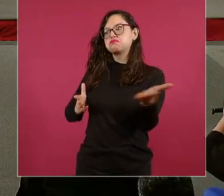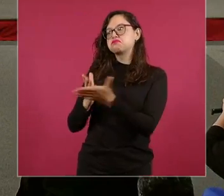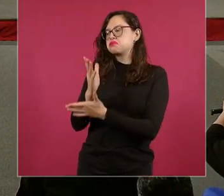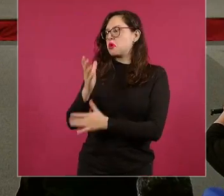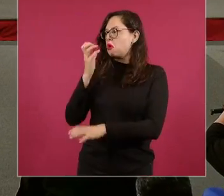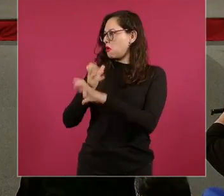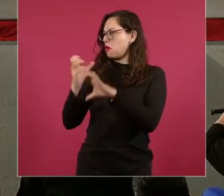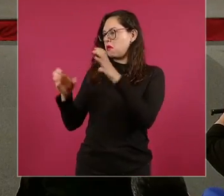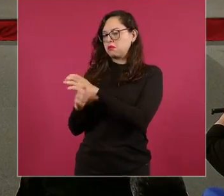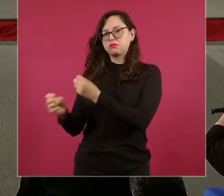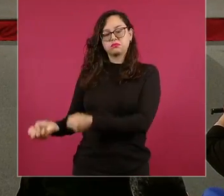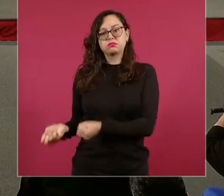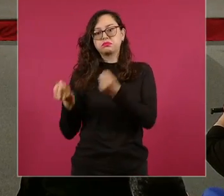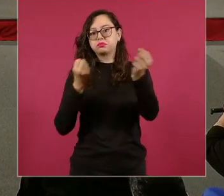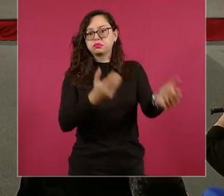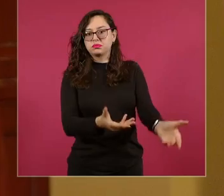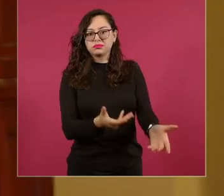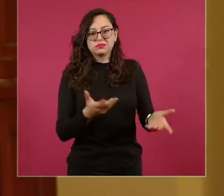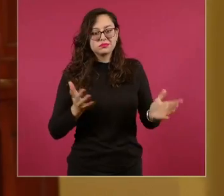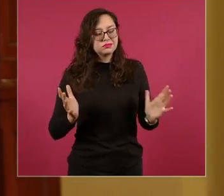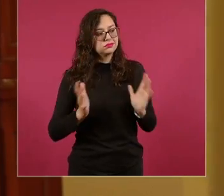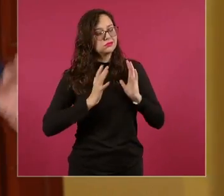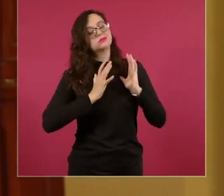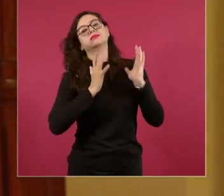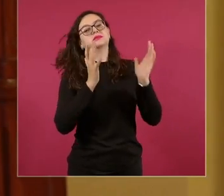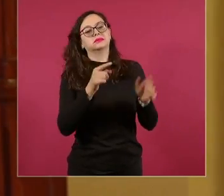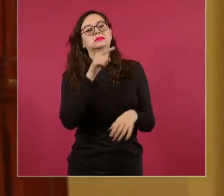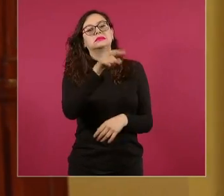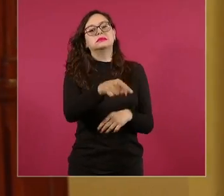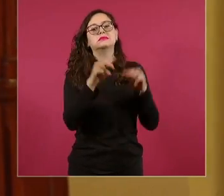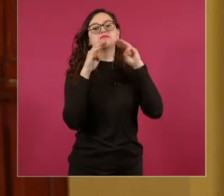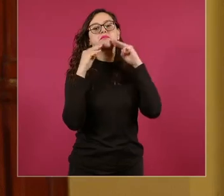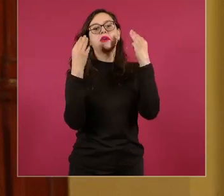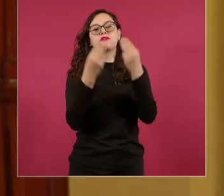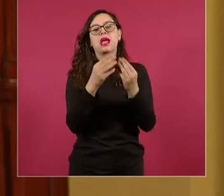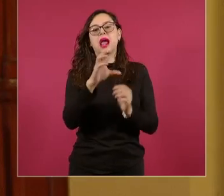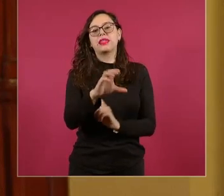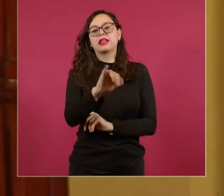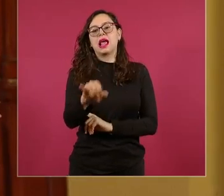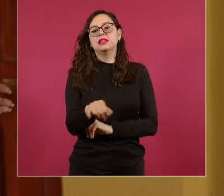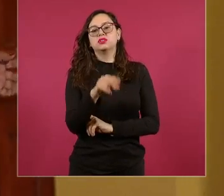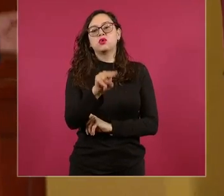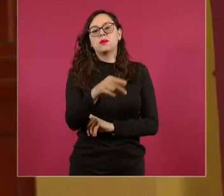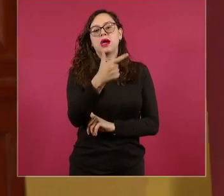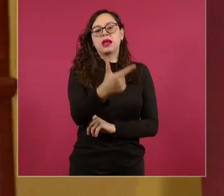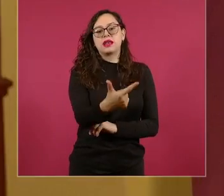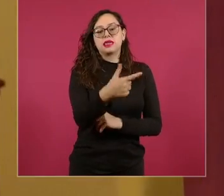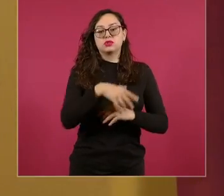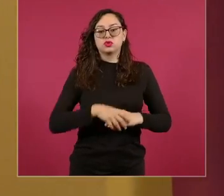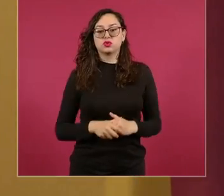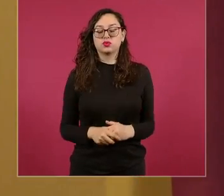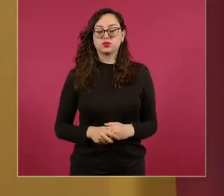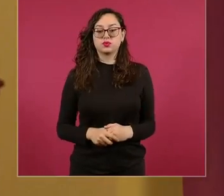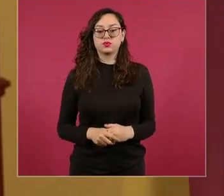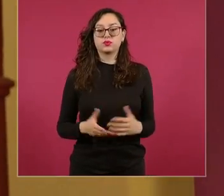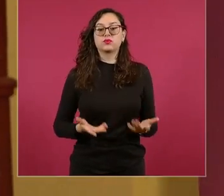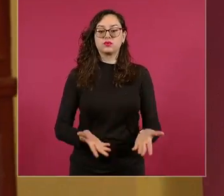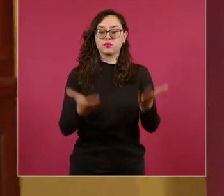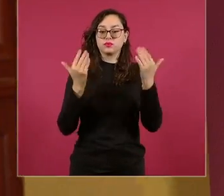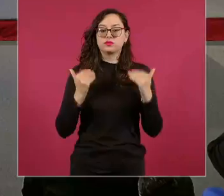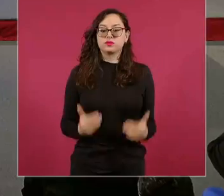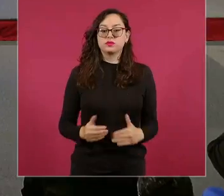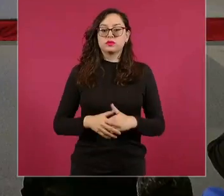sido relacionado con un secuestro y los detenidos y las personas, los bienes por la Secretaría de Marina. Adelante, rápidamente.